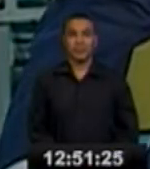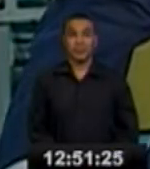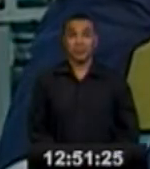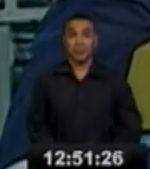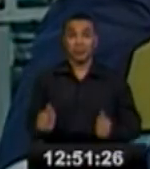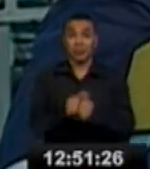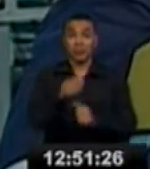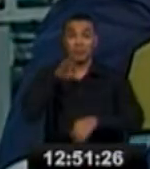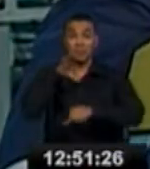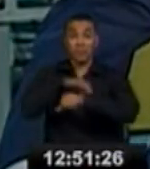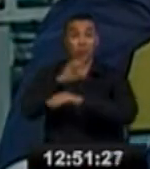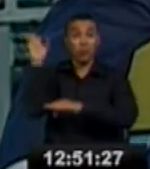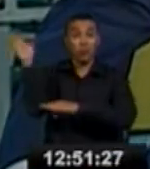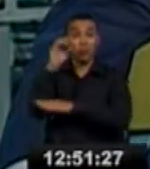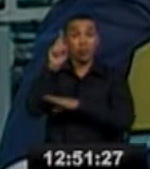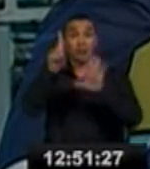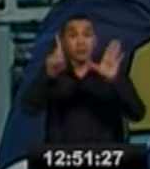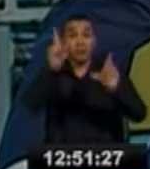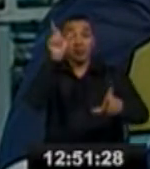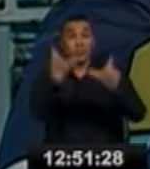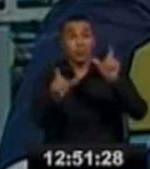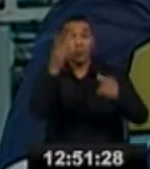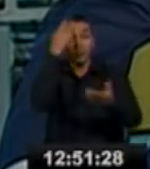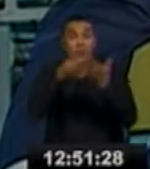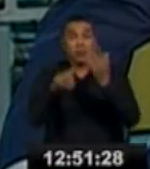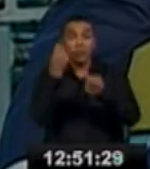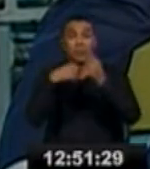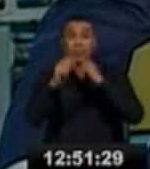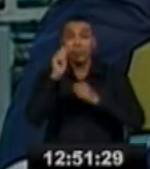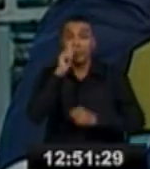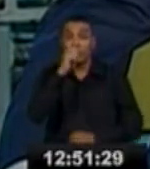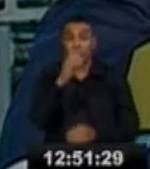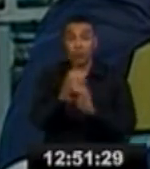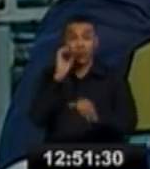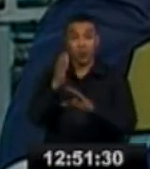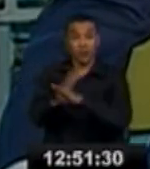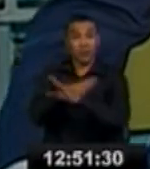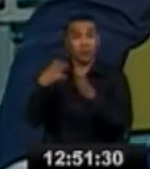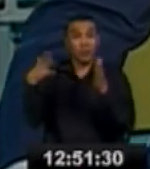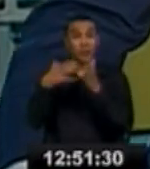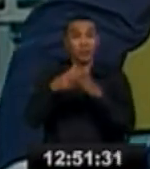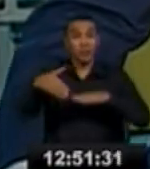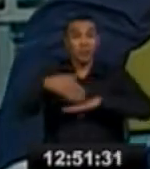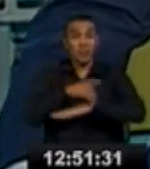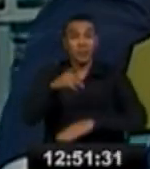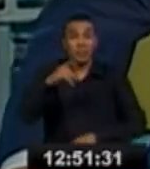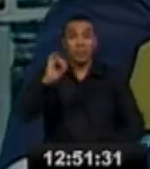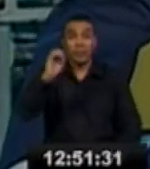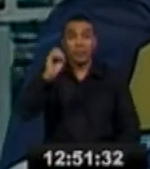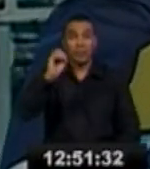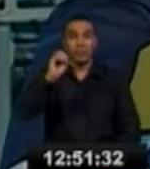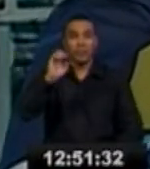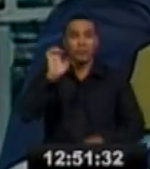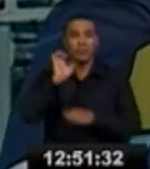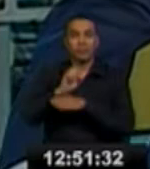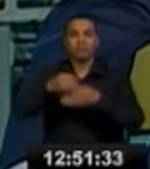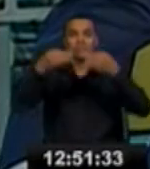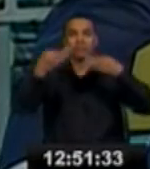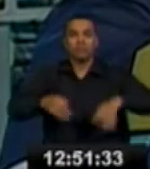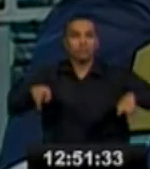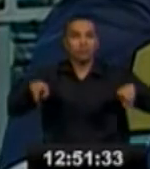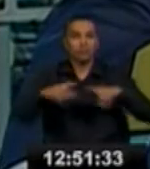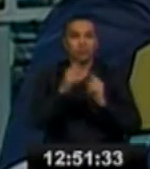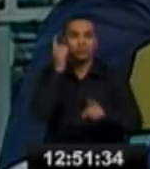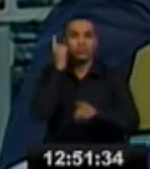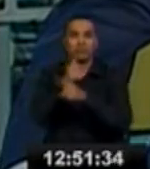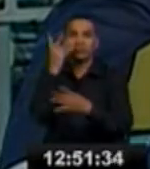tras la detención en Colombia de 6 personas por la droga encontrada en el bus accidentado en la vía Pifo-Papayacta, en Ecuador se confirmó la emisión de